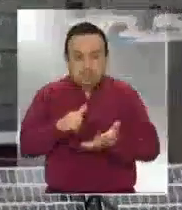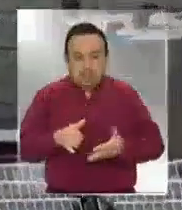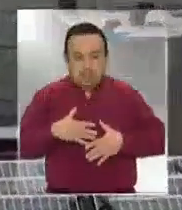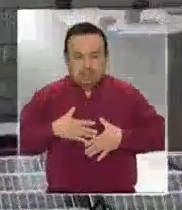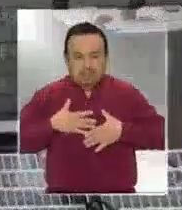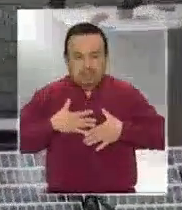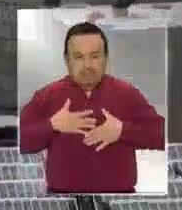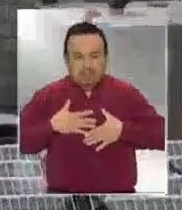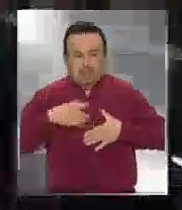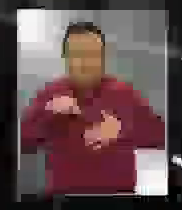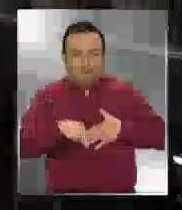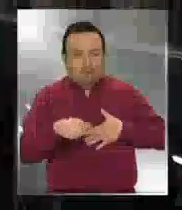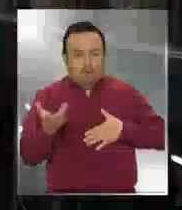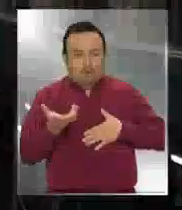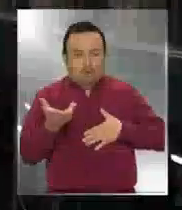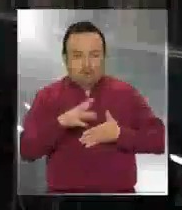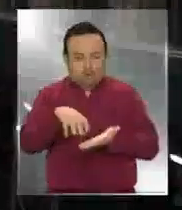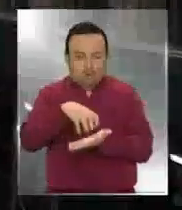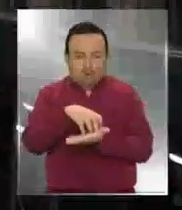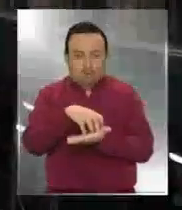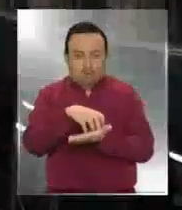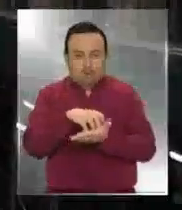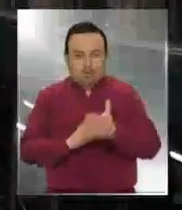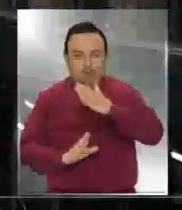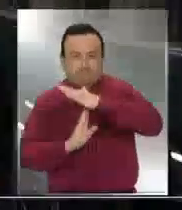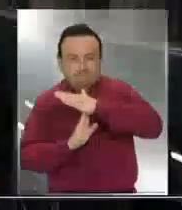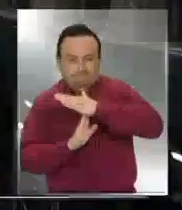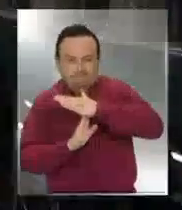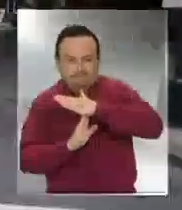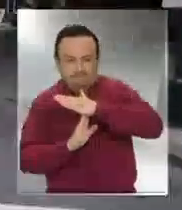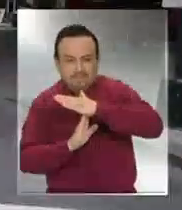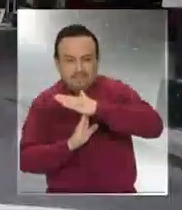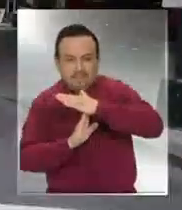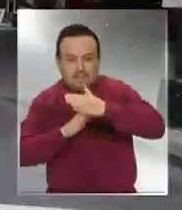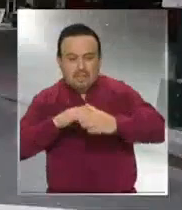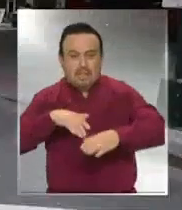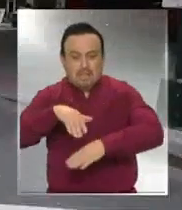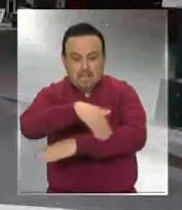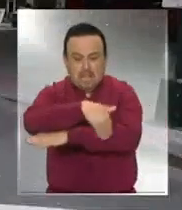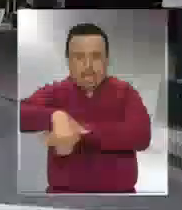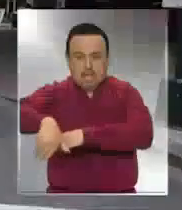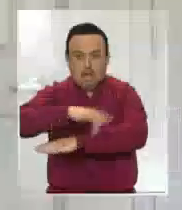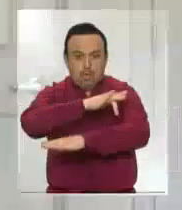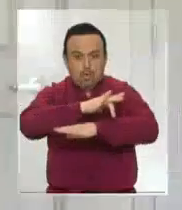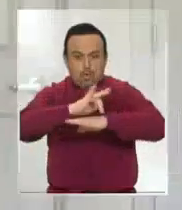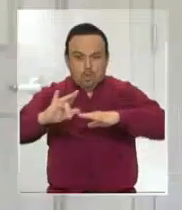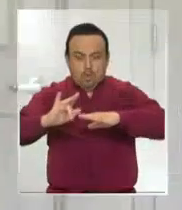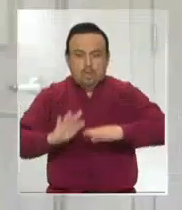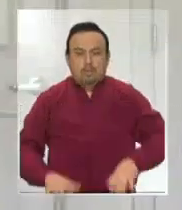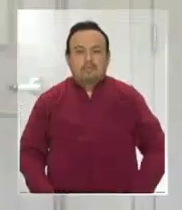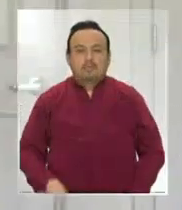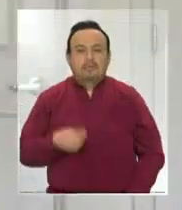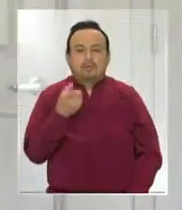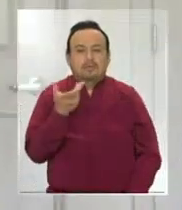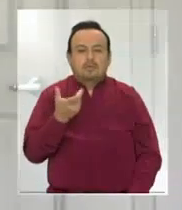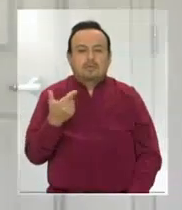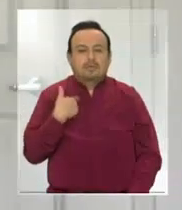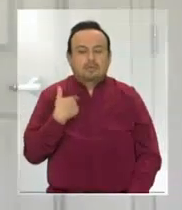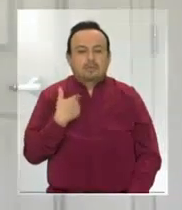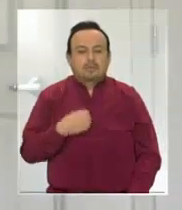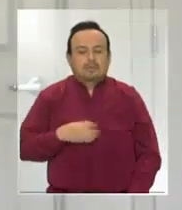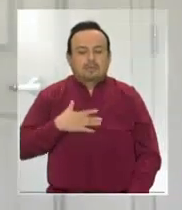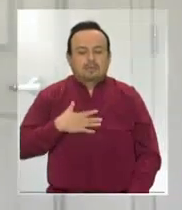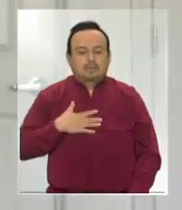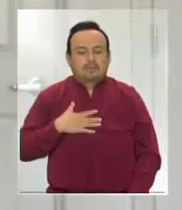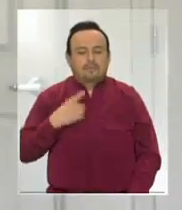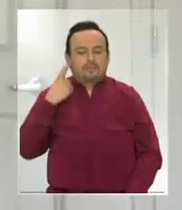como una ciudad puesta en pausa. Lo que vemos es calles absolutamente vacías. Lo único que se siente constantemente son los